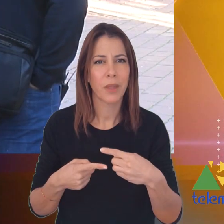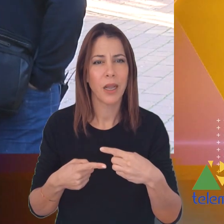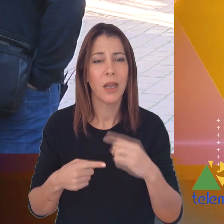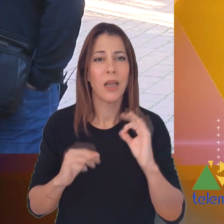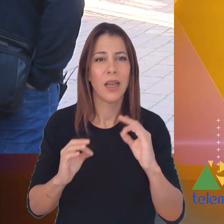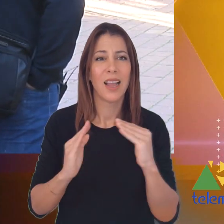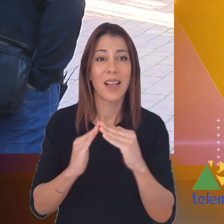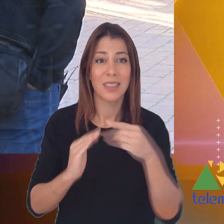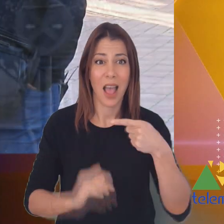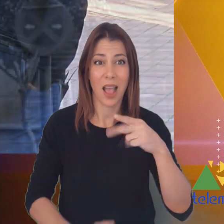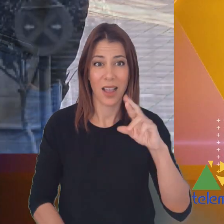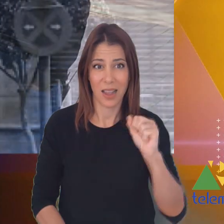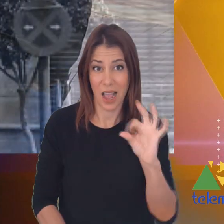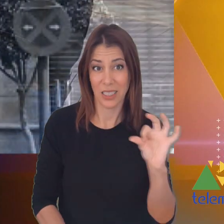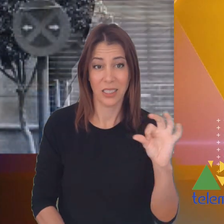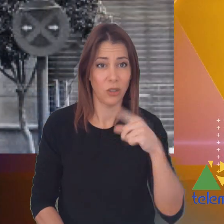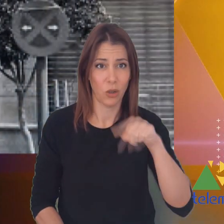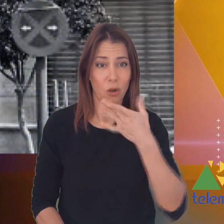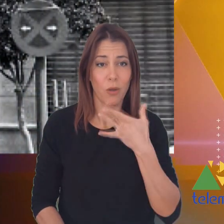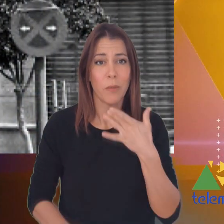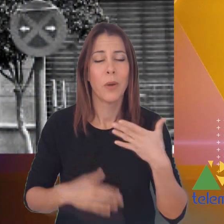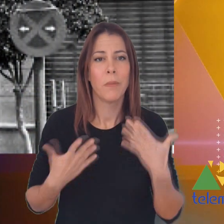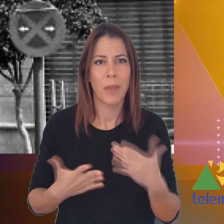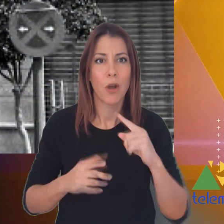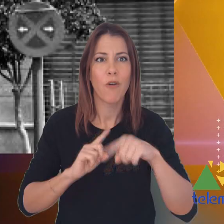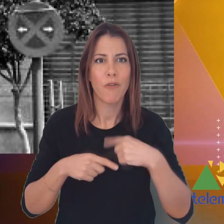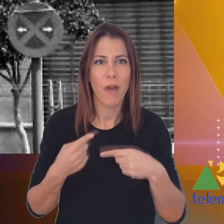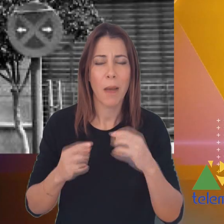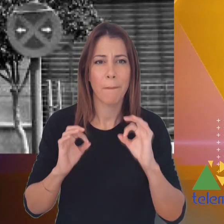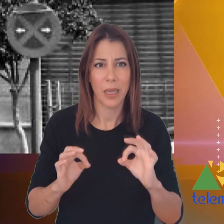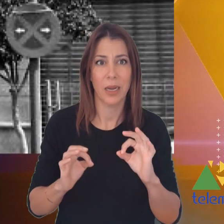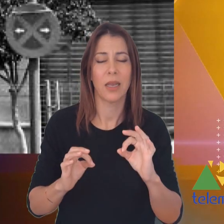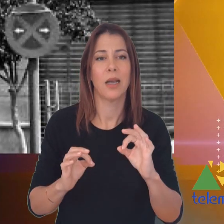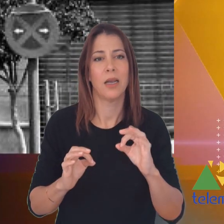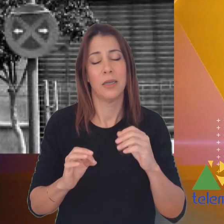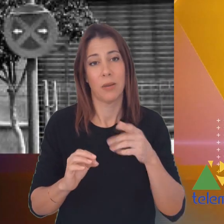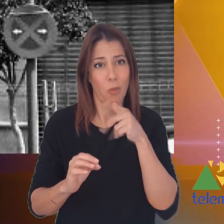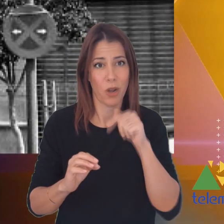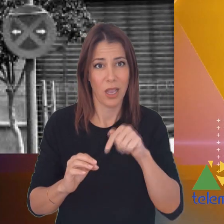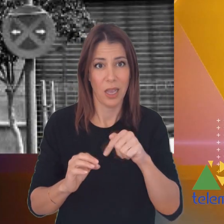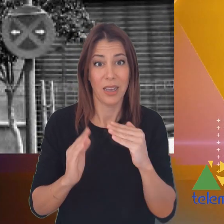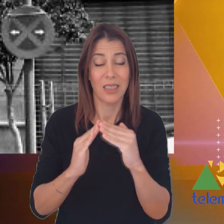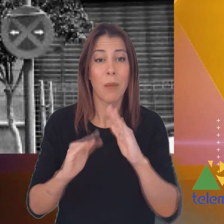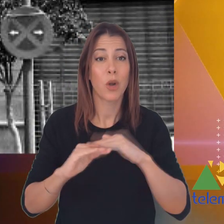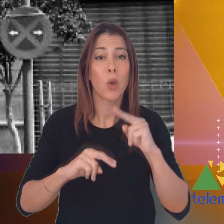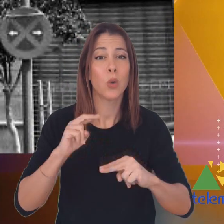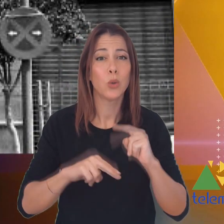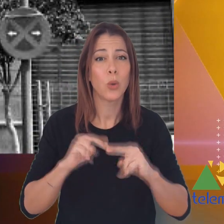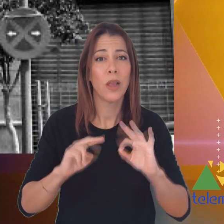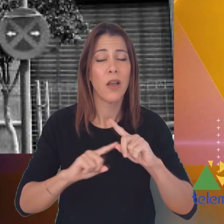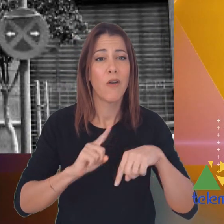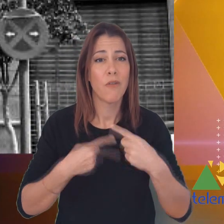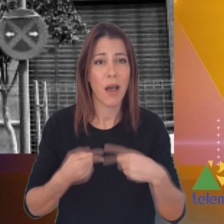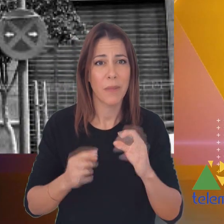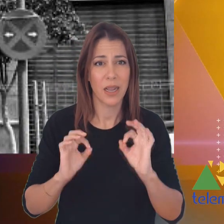la casa Gras como la usamos, pero bueno, no de la familia Fernández Castani, como deberíamos llamar a esta casa, porque la construye la familia